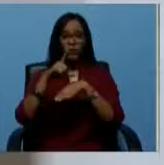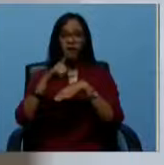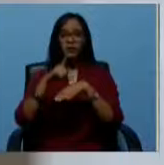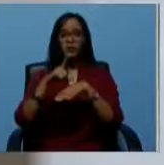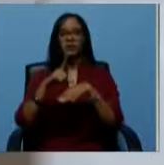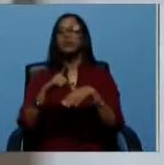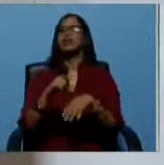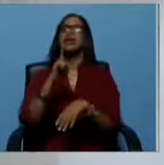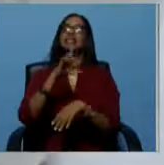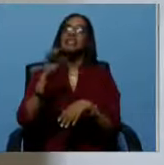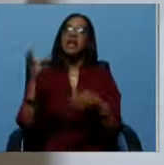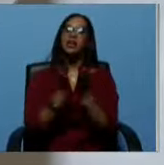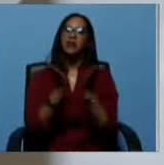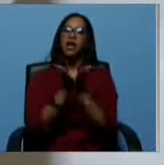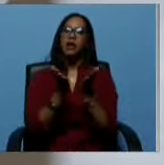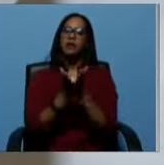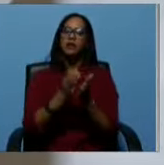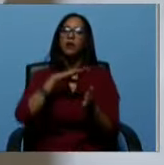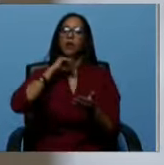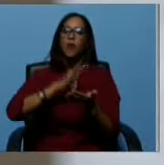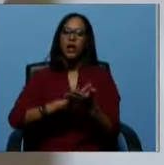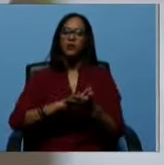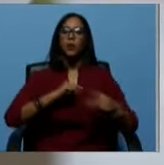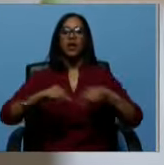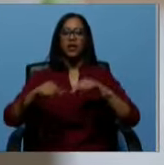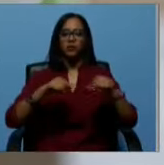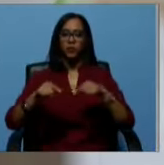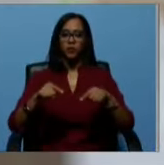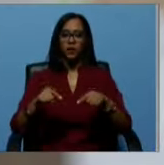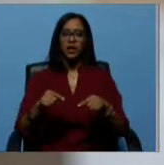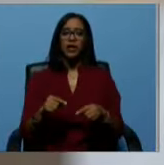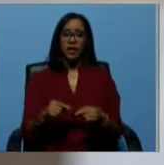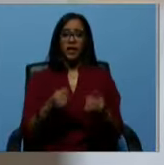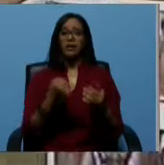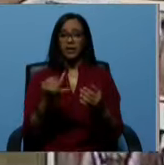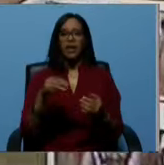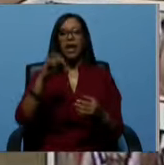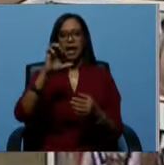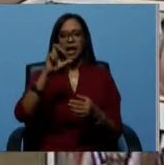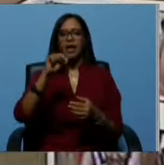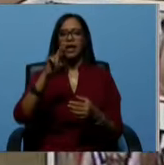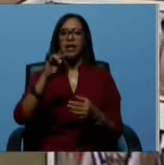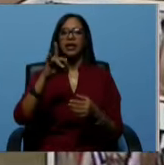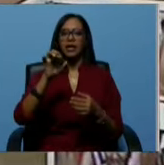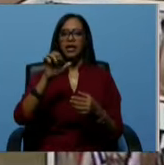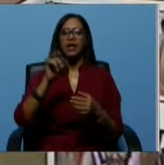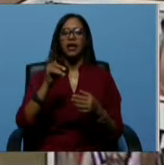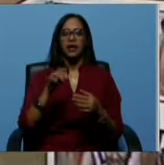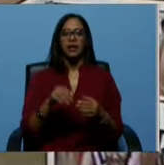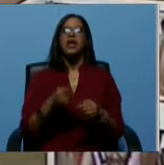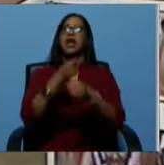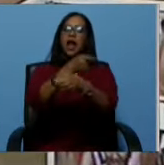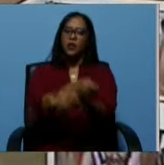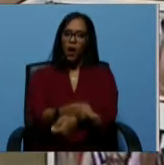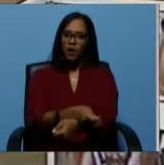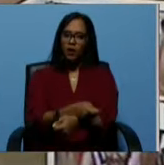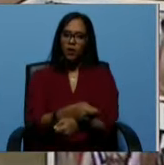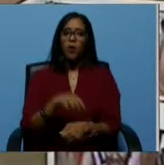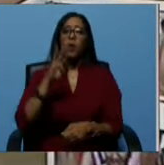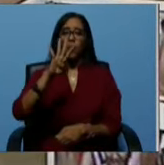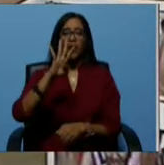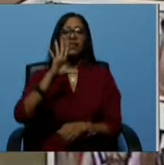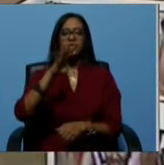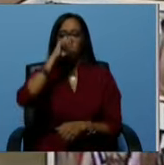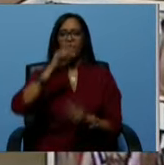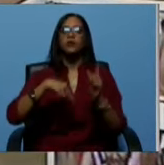licenciatura a 100 estudiantes ejecutados por la dictadura, entre ellos a Enrique Maza Carvajal, graduado 45